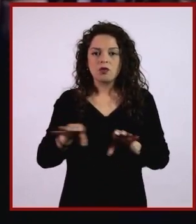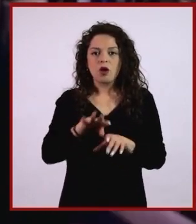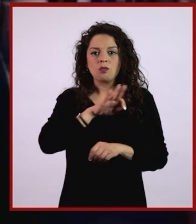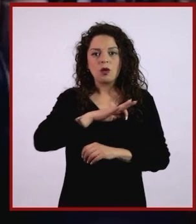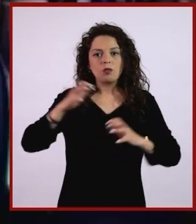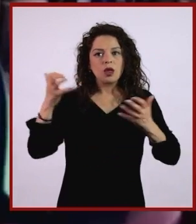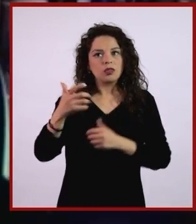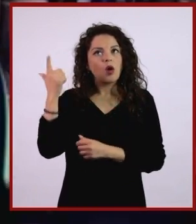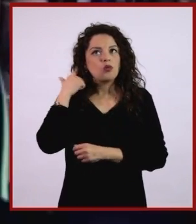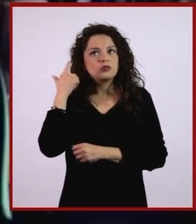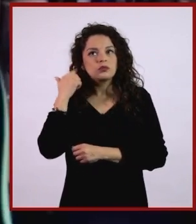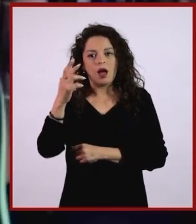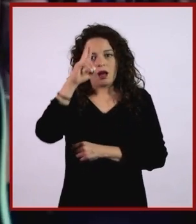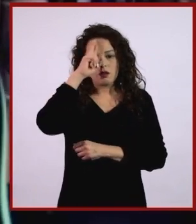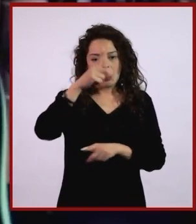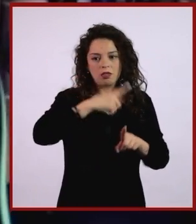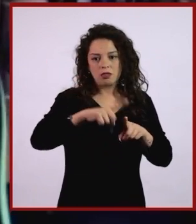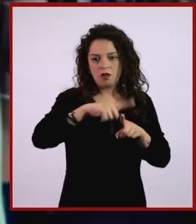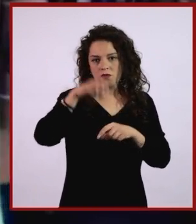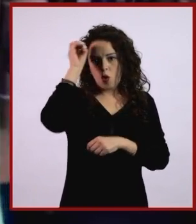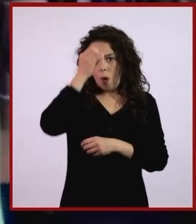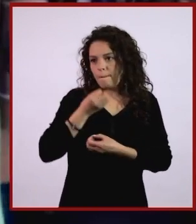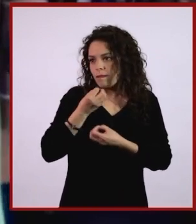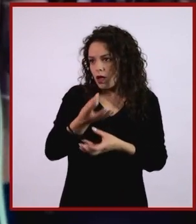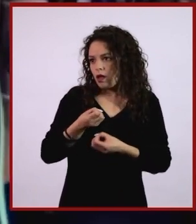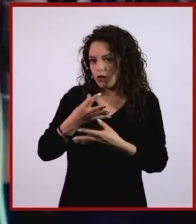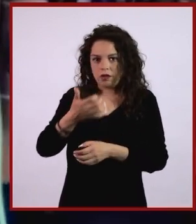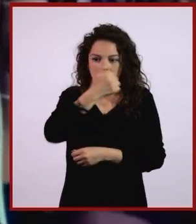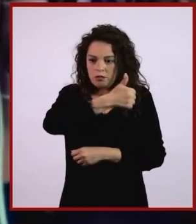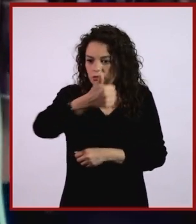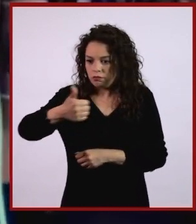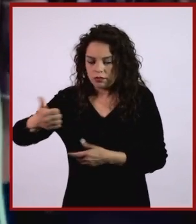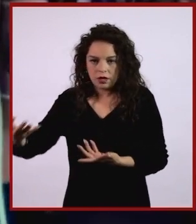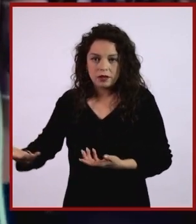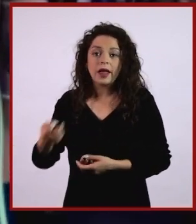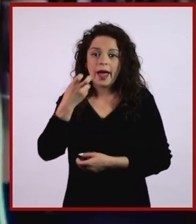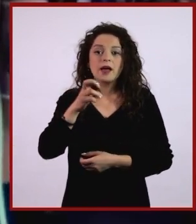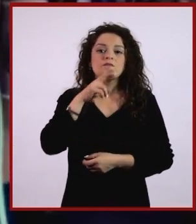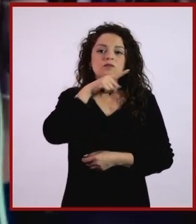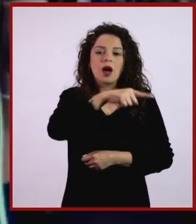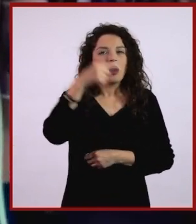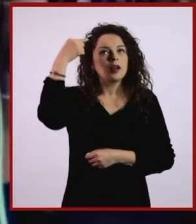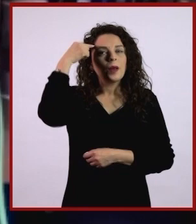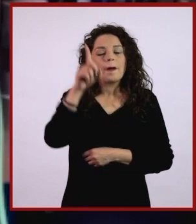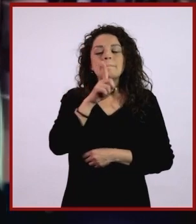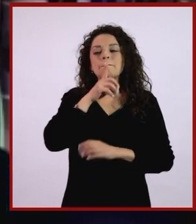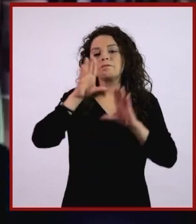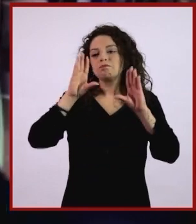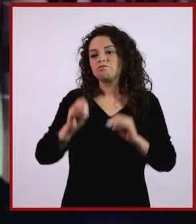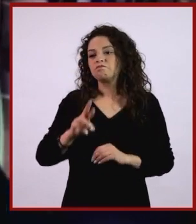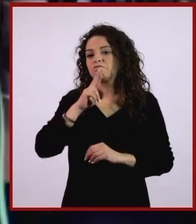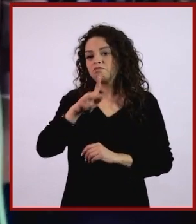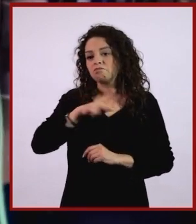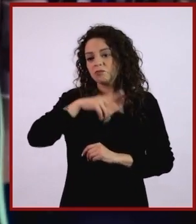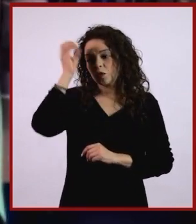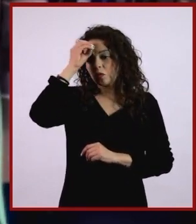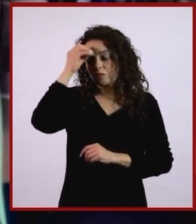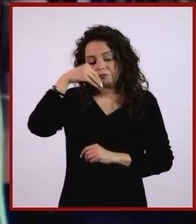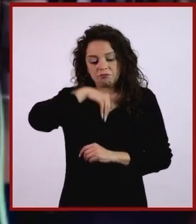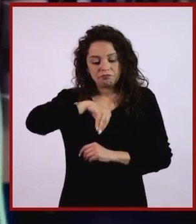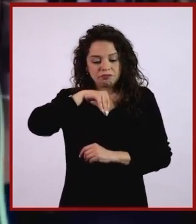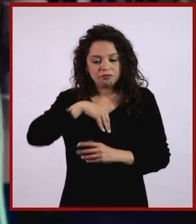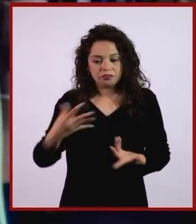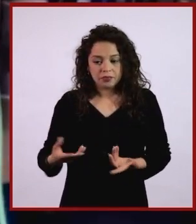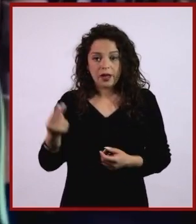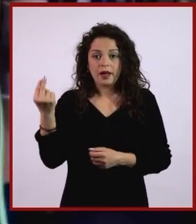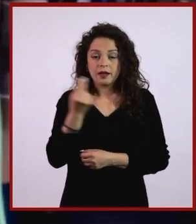realmente escuchar y respetar las opiniones diferentes a las mismas. Claro. Entonces cada quien se queda en su propio mundo con sus propias opiniones y ya no